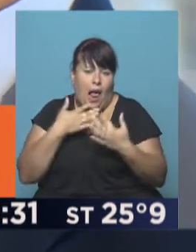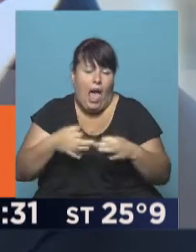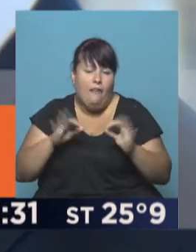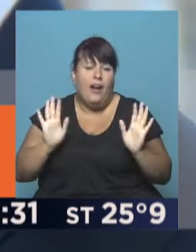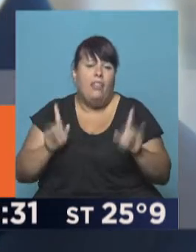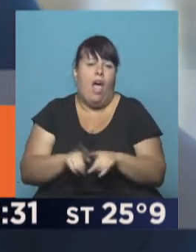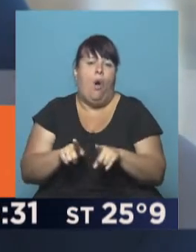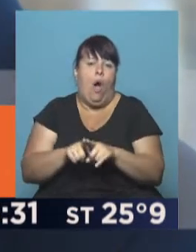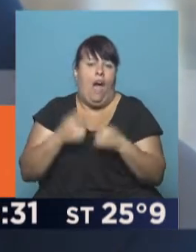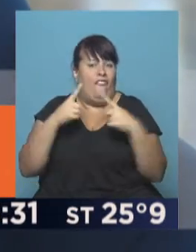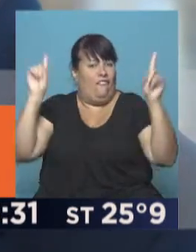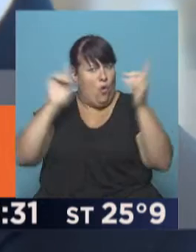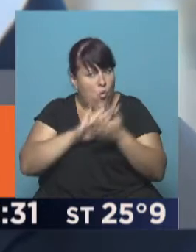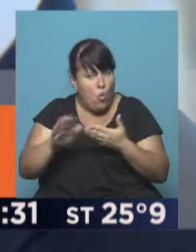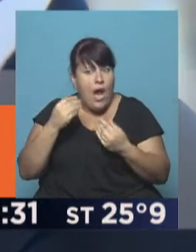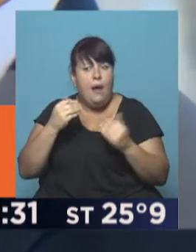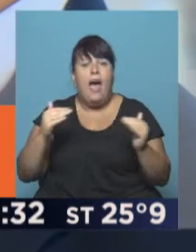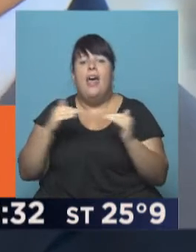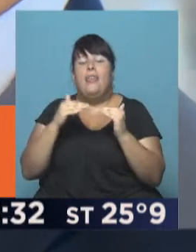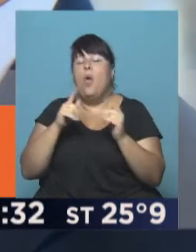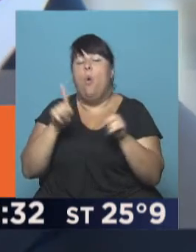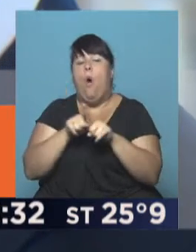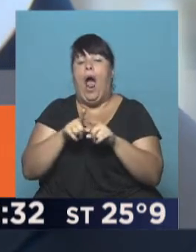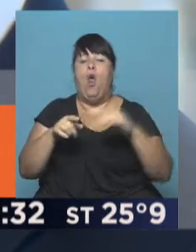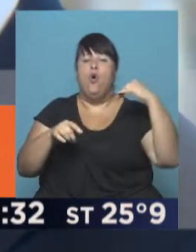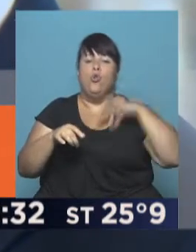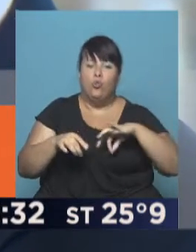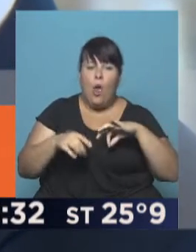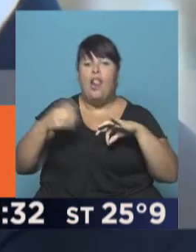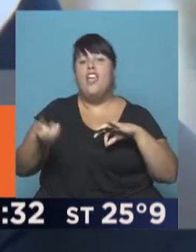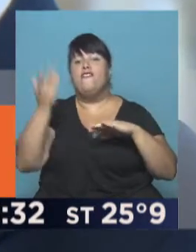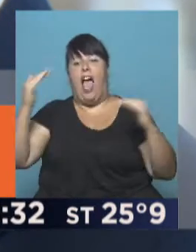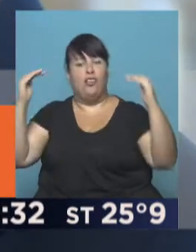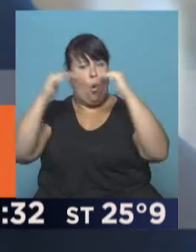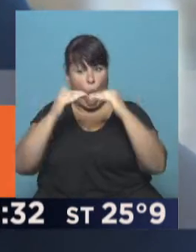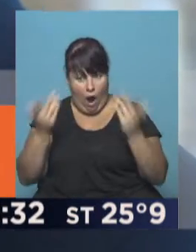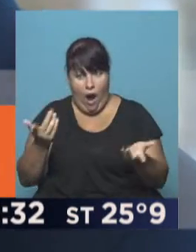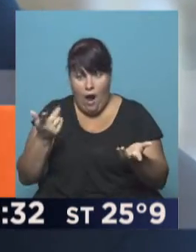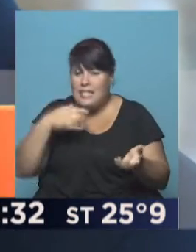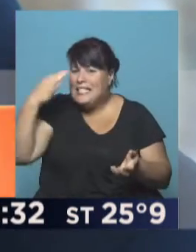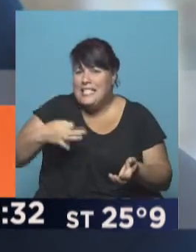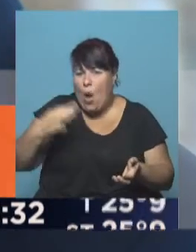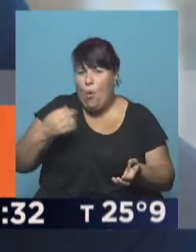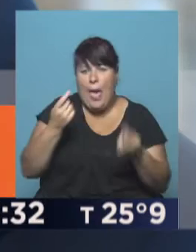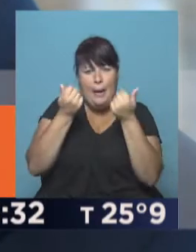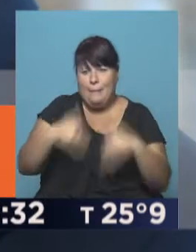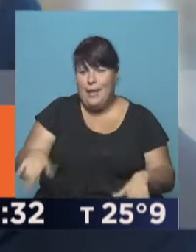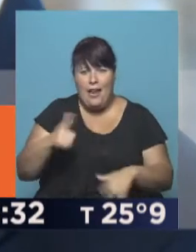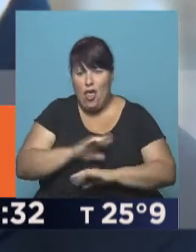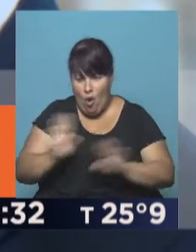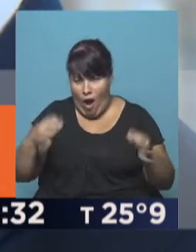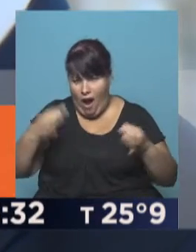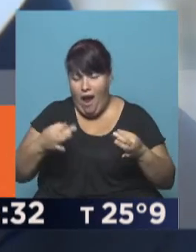sinceramente innovadora, que es atar el salario a la inflación, lo cual le da la garantía de que no va a perder